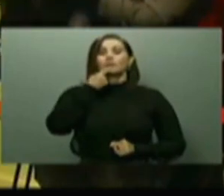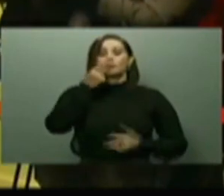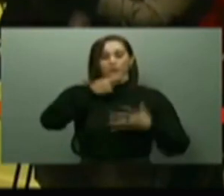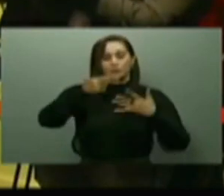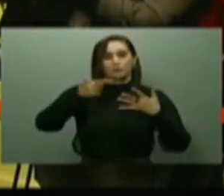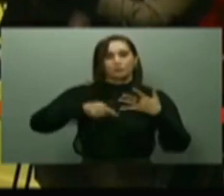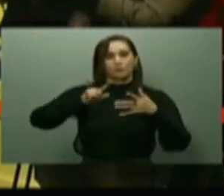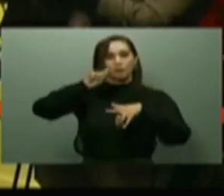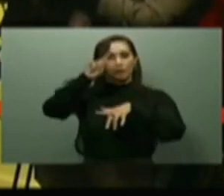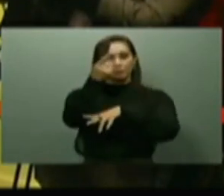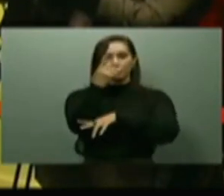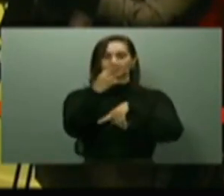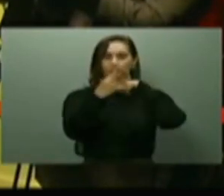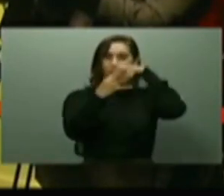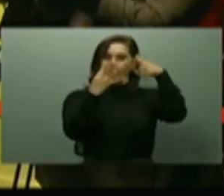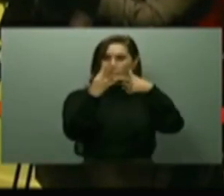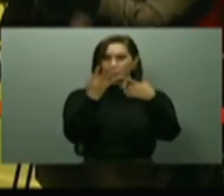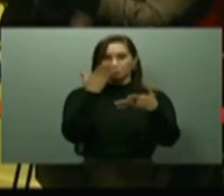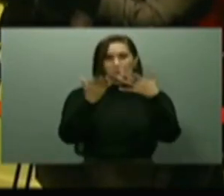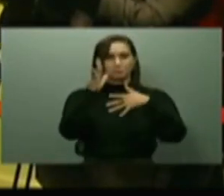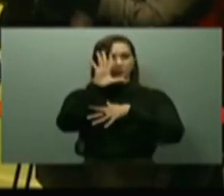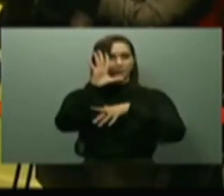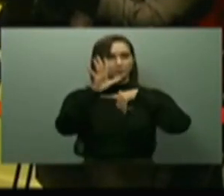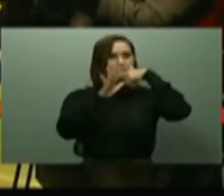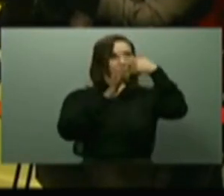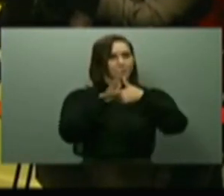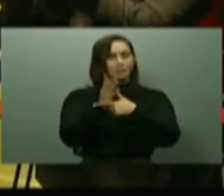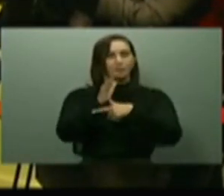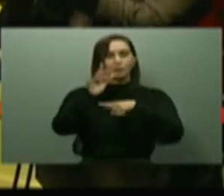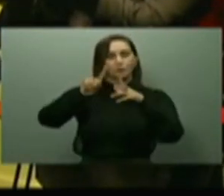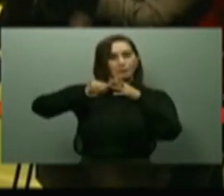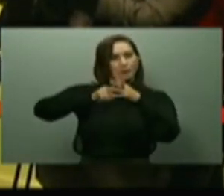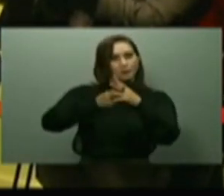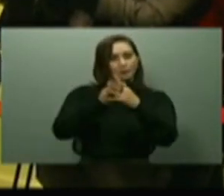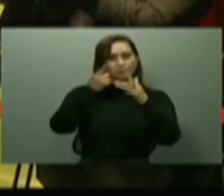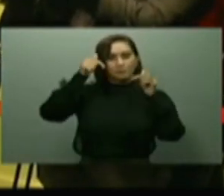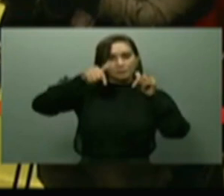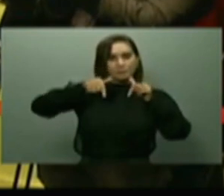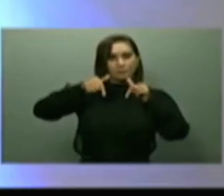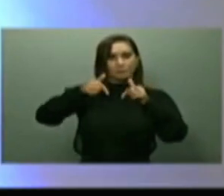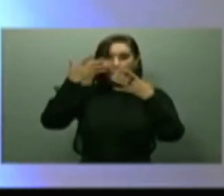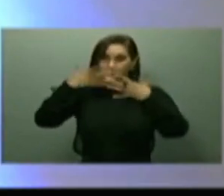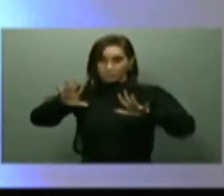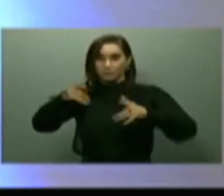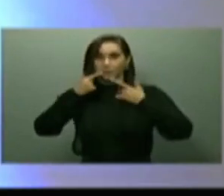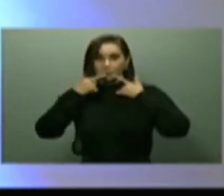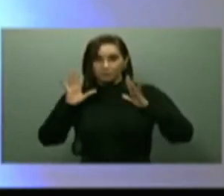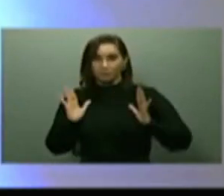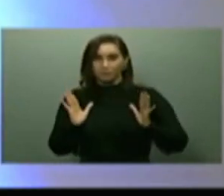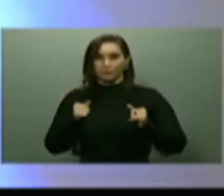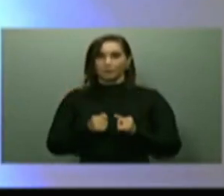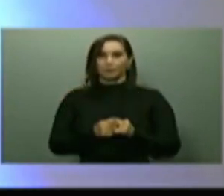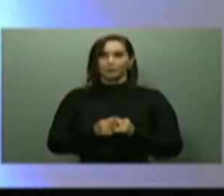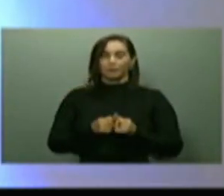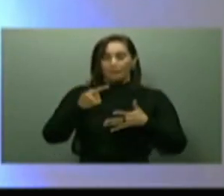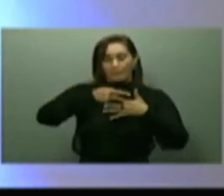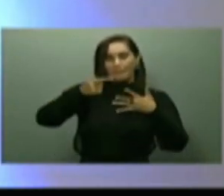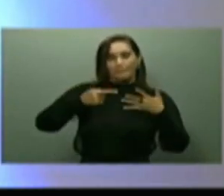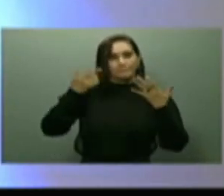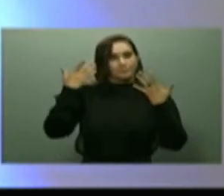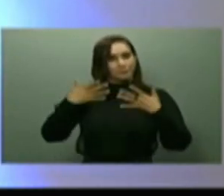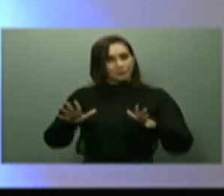las primeras 4 o 5 que se van a iniciar? Pero ya la mencionamos. Acabamos de